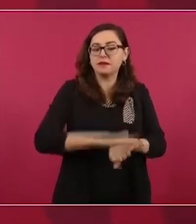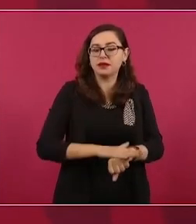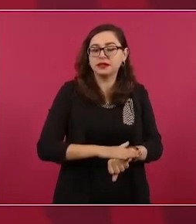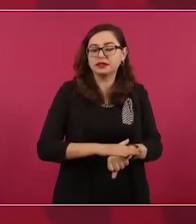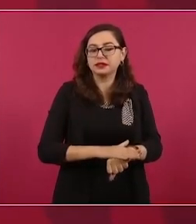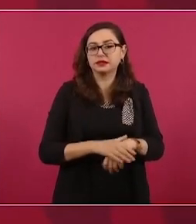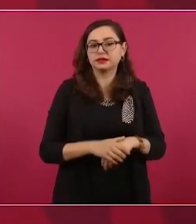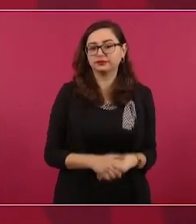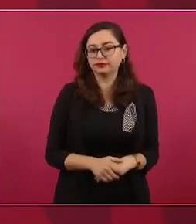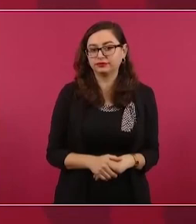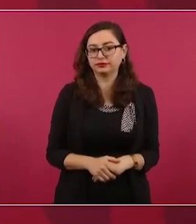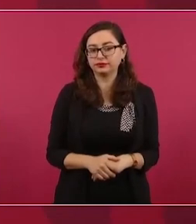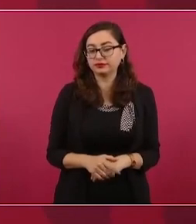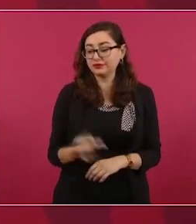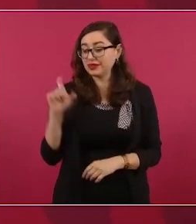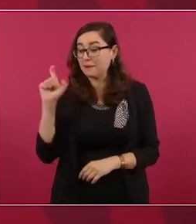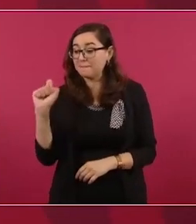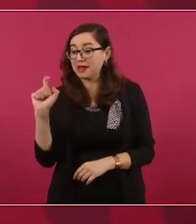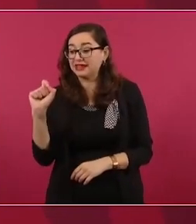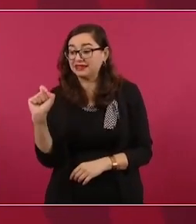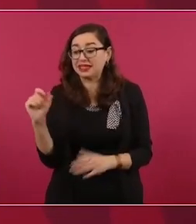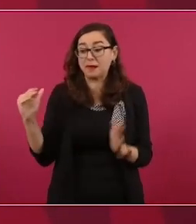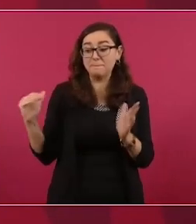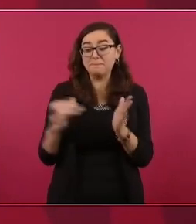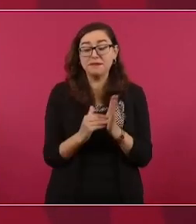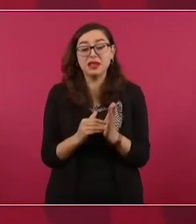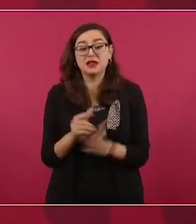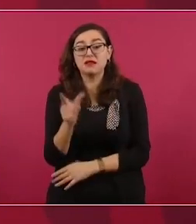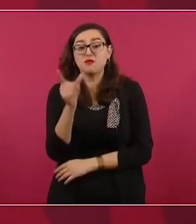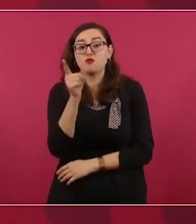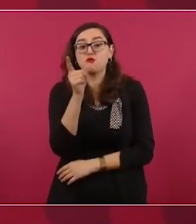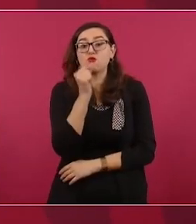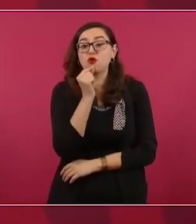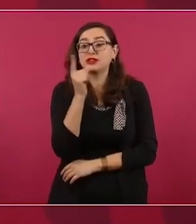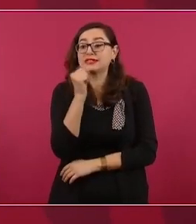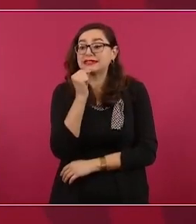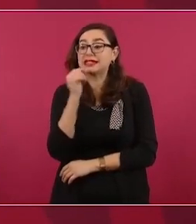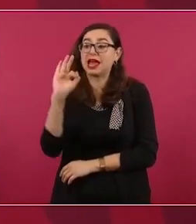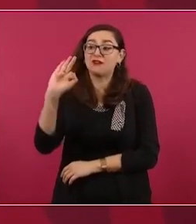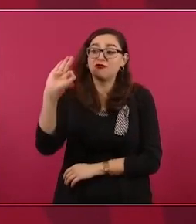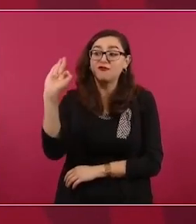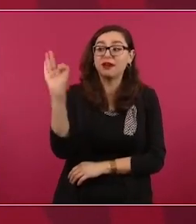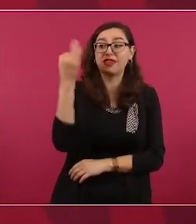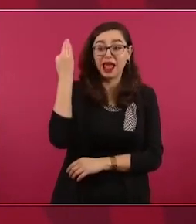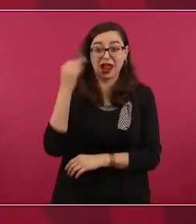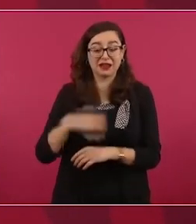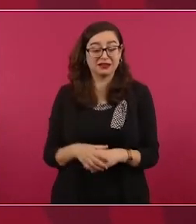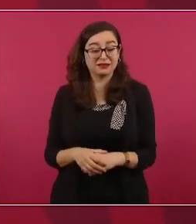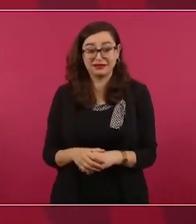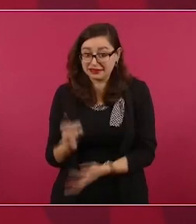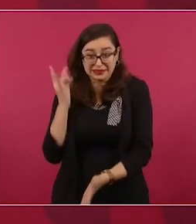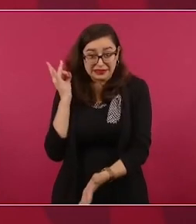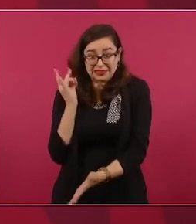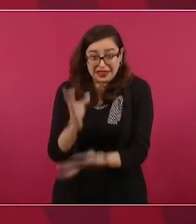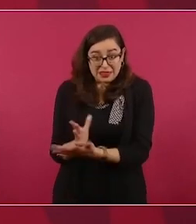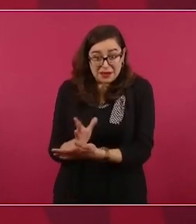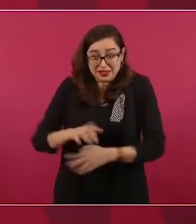la mitad operativos, 20 mil de la Policía Federal, era lo único,